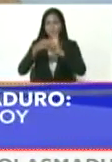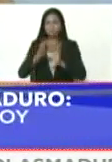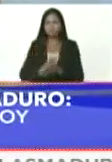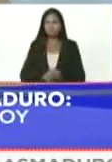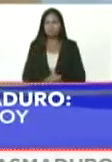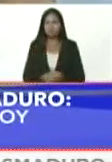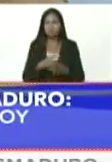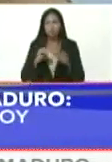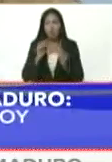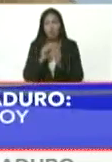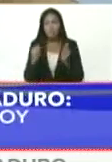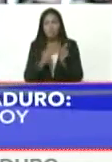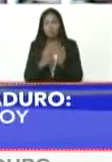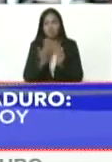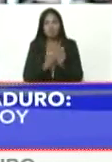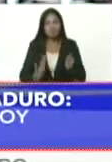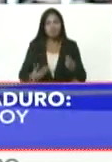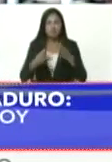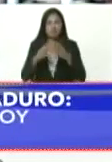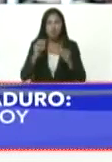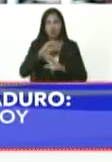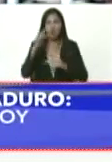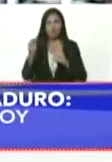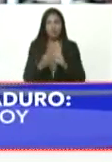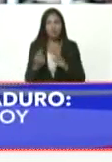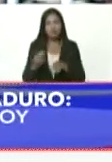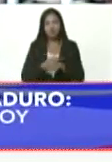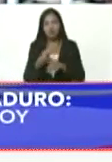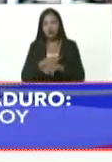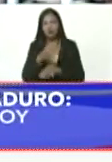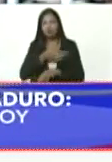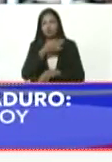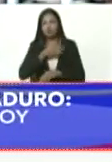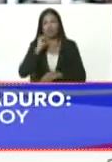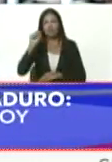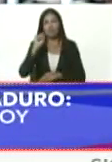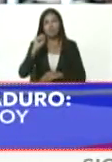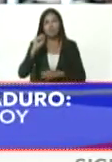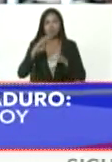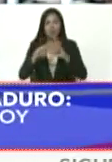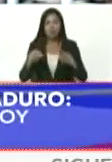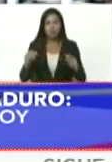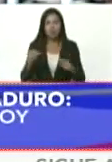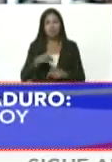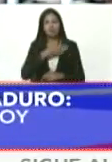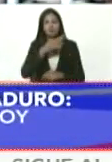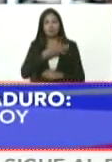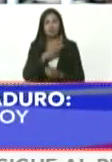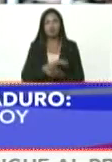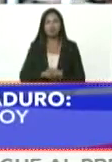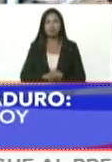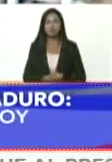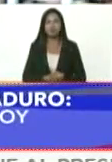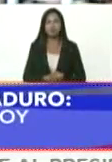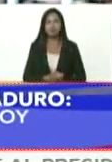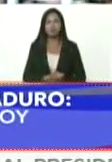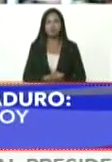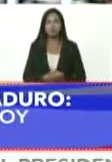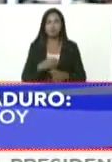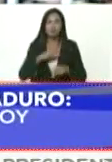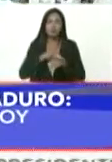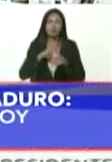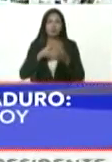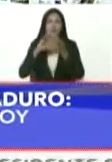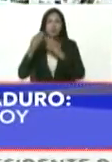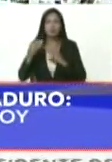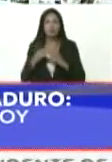Toda la vicepresidencia de gobierno del socialismo territorial y social, Aristóbulo. El Ministerio de Comunas, en